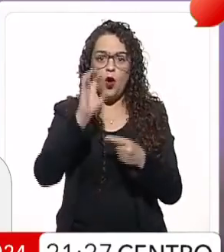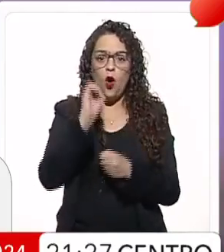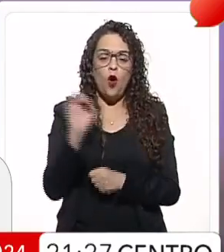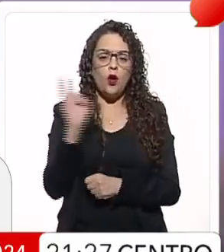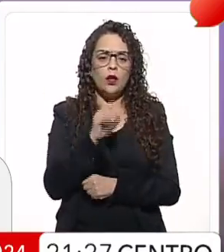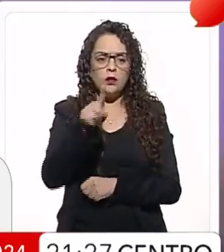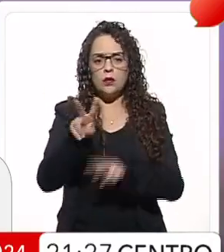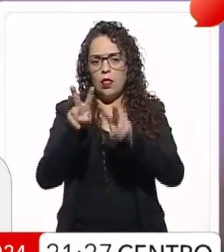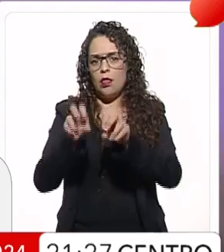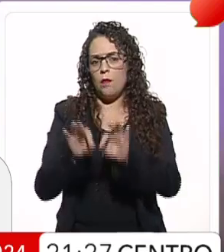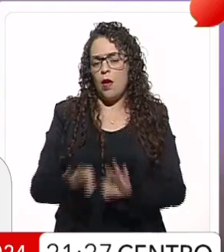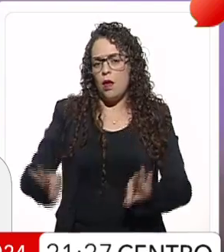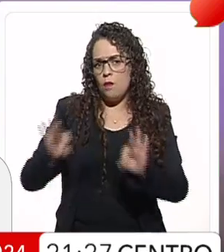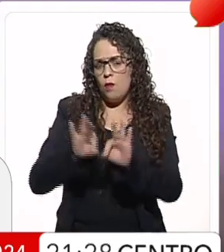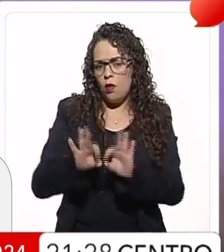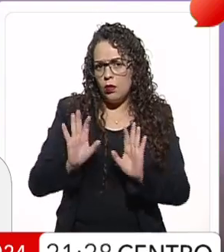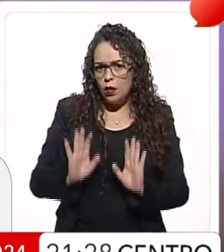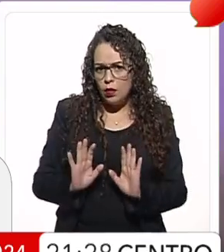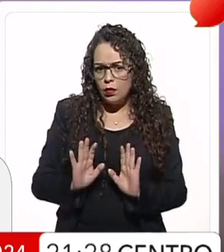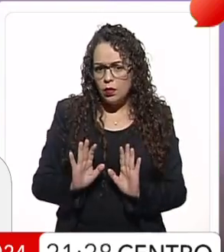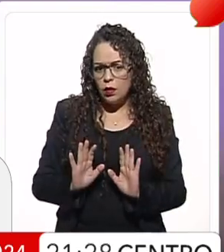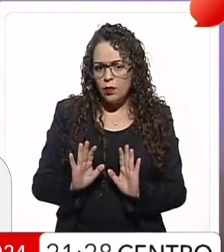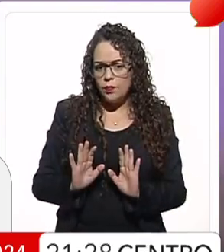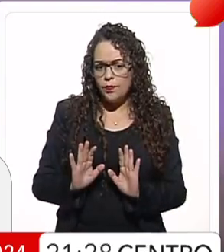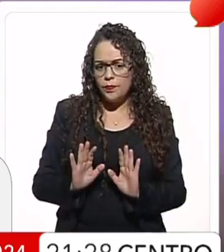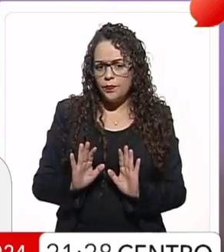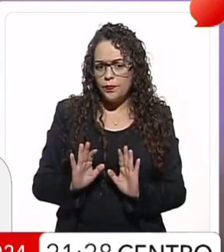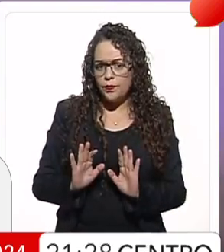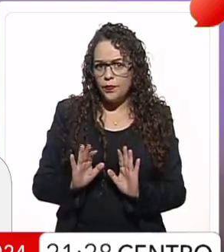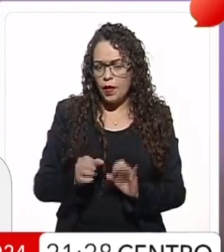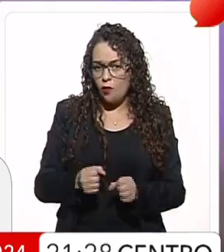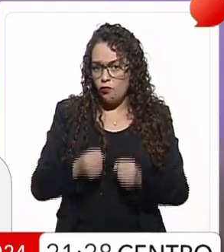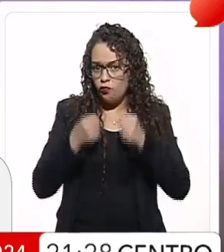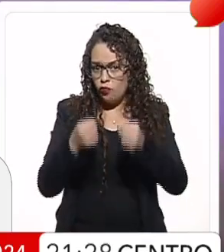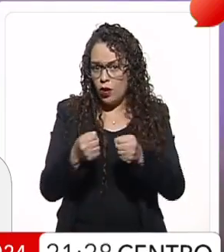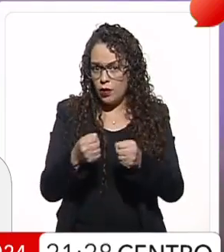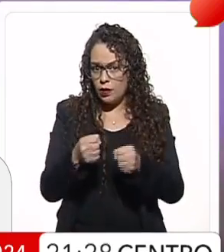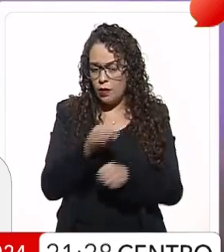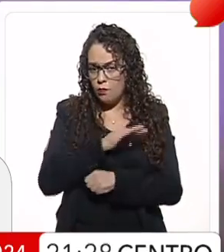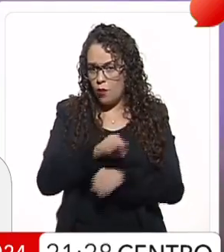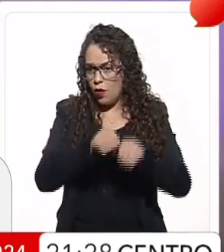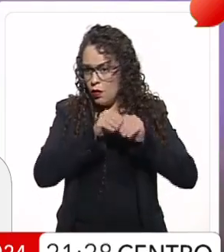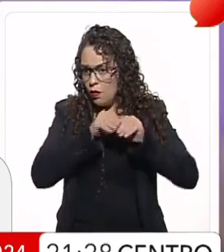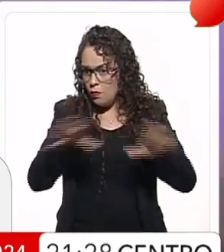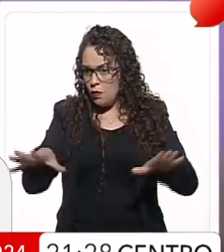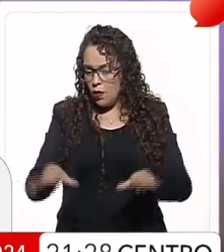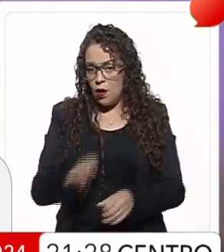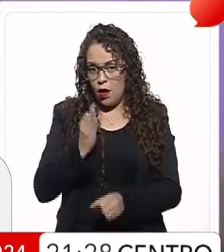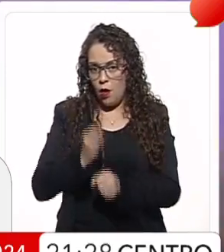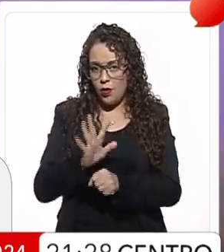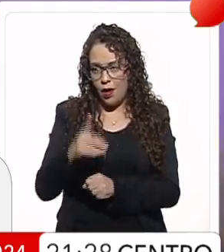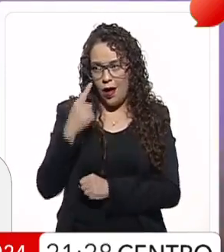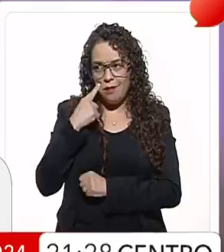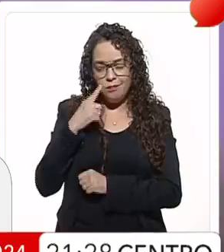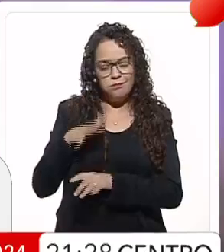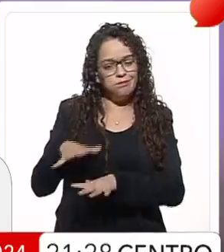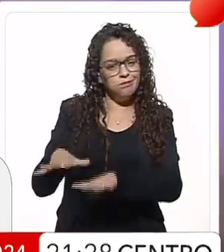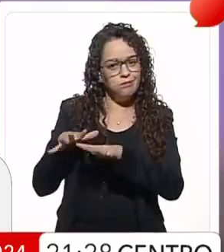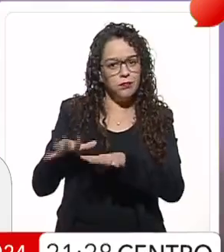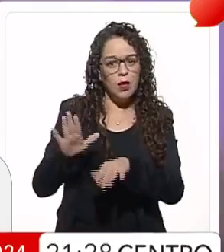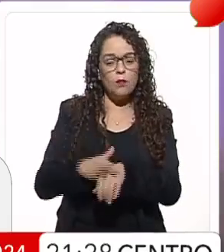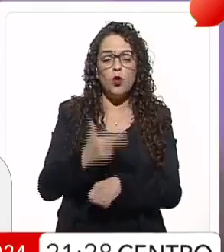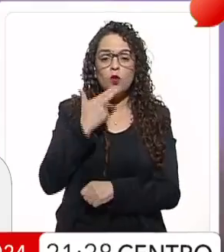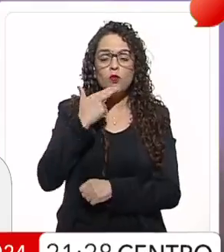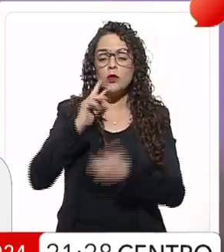puede tener en nuestras democracias pueda potenciar, y creo que esto ya es evidente, no solamente permitir que se usen bots, sino cambiar